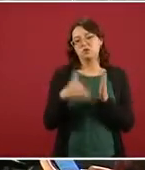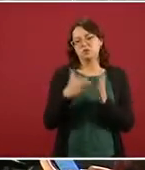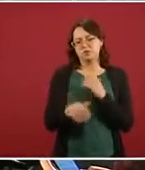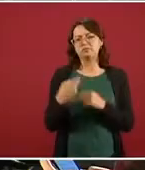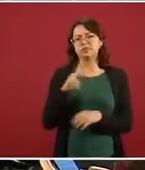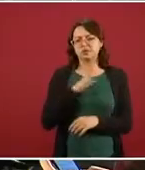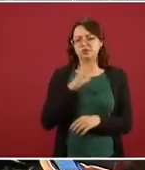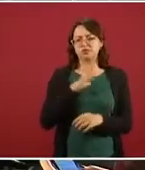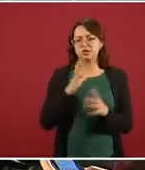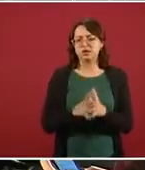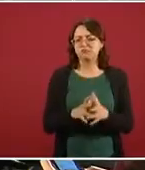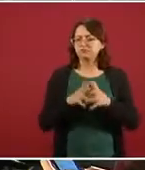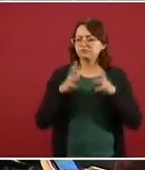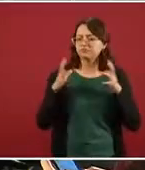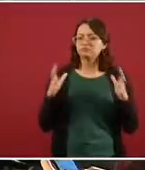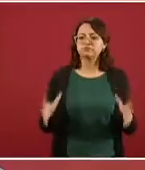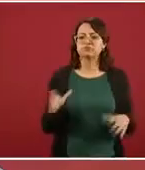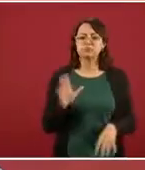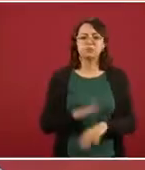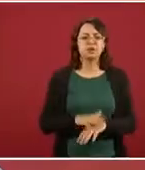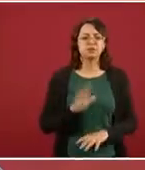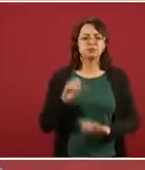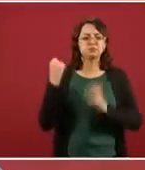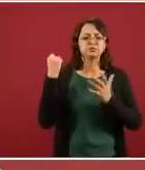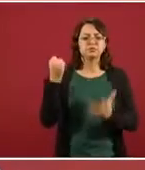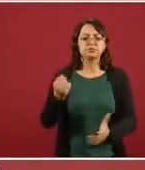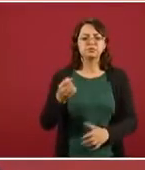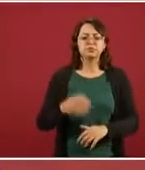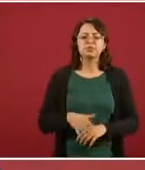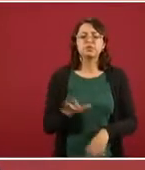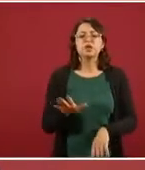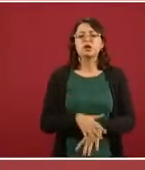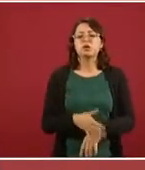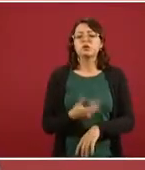incremento considerable, porque